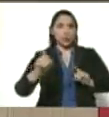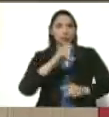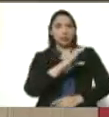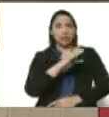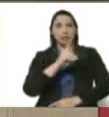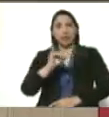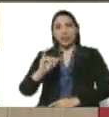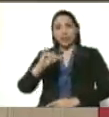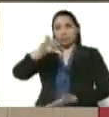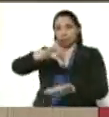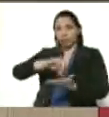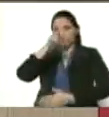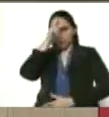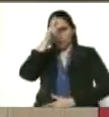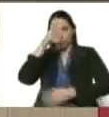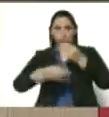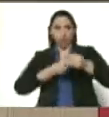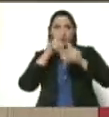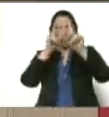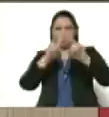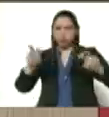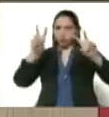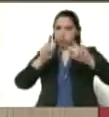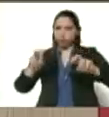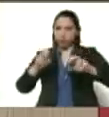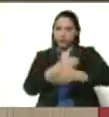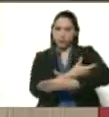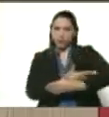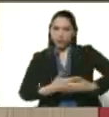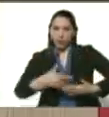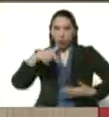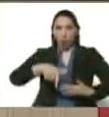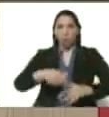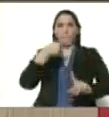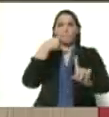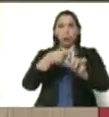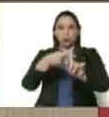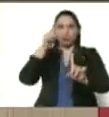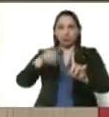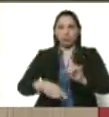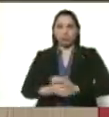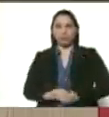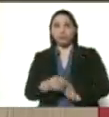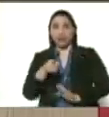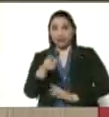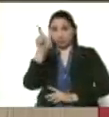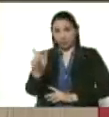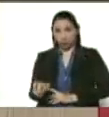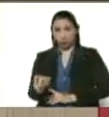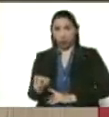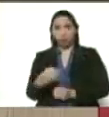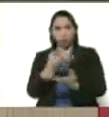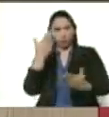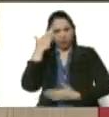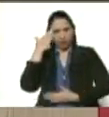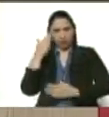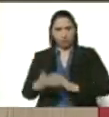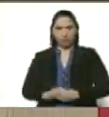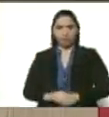de Coro y se le hace la prueba molecular saliendo el día de hoy positivo. Esto es un caso, como ustedes bien